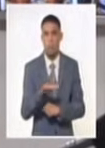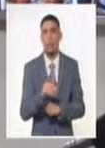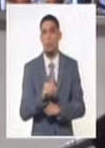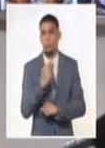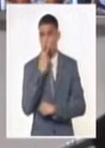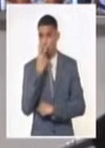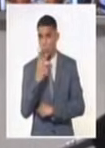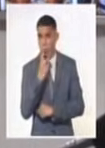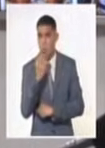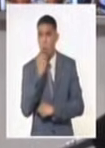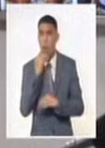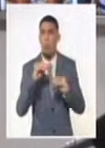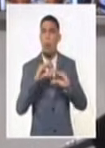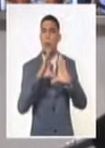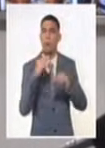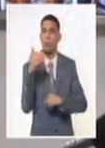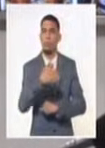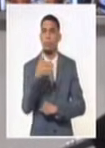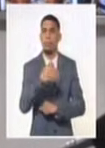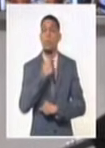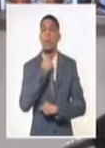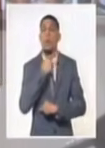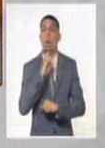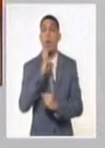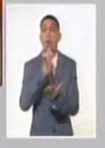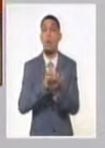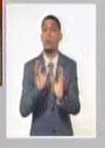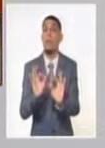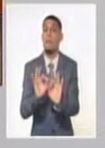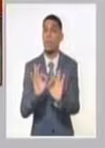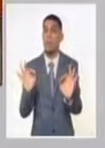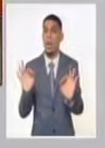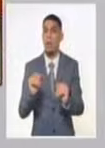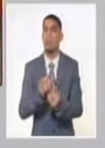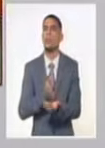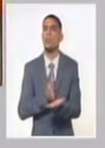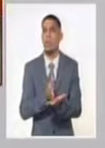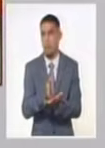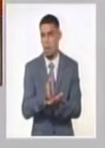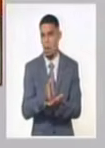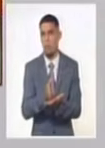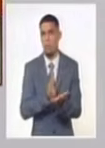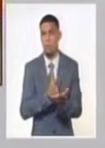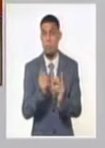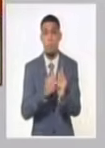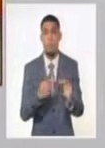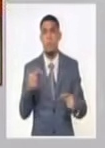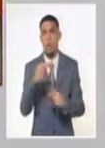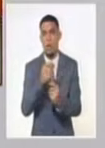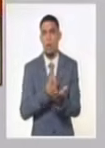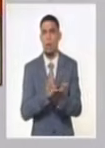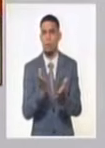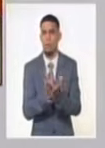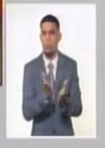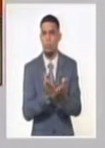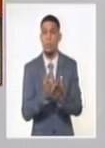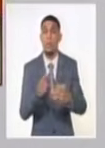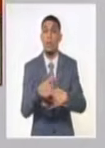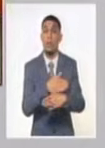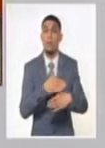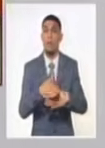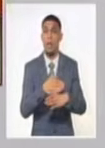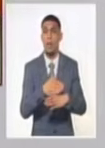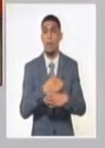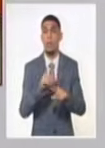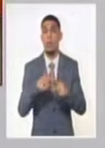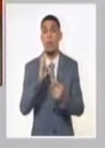sola sesión. En el caso de la educación especial, se mantiene el concepto de priorizar su continuidad en la diversidad que tiene la educación